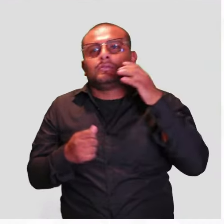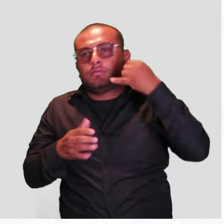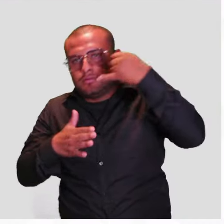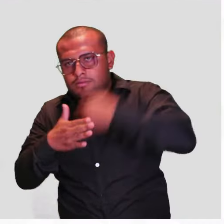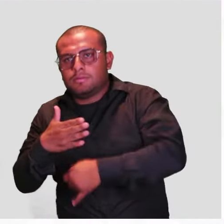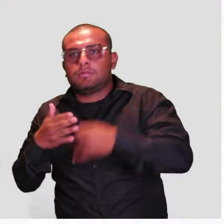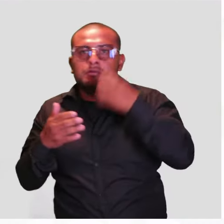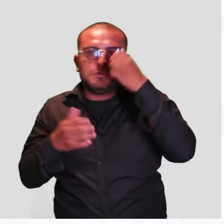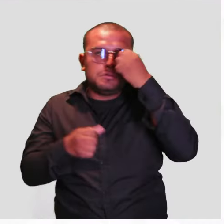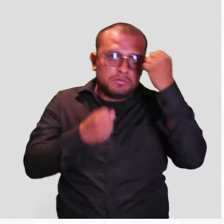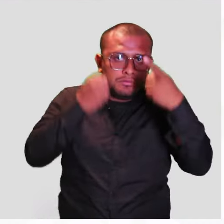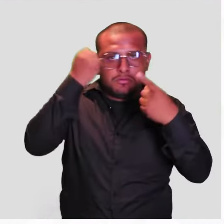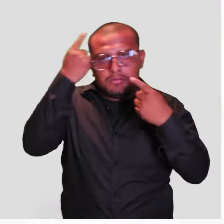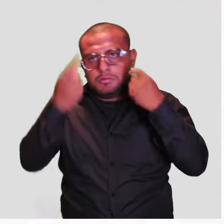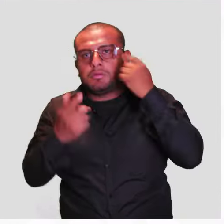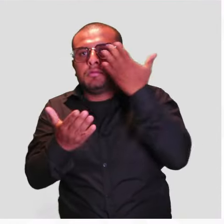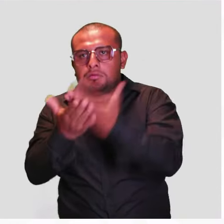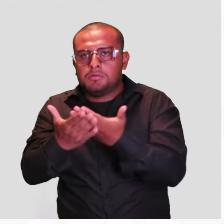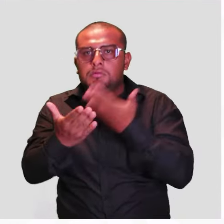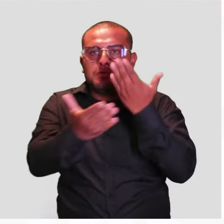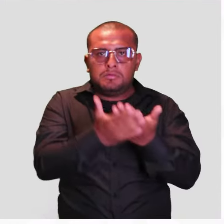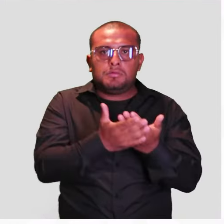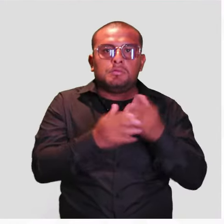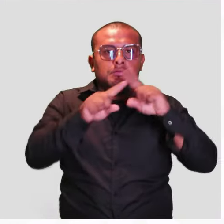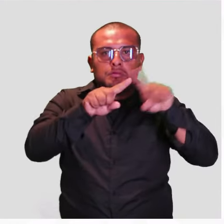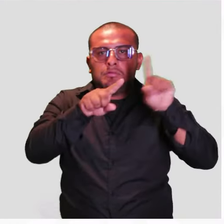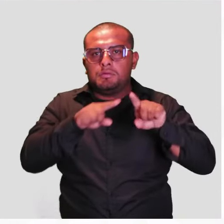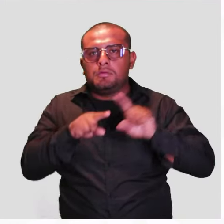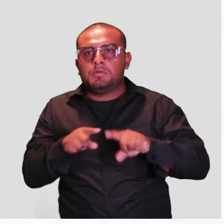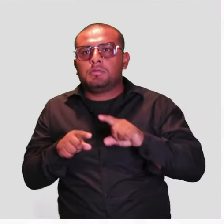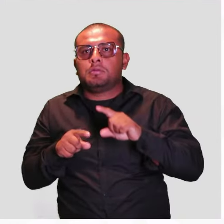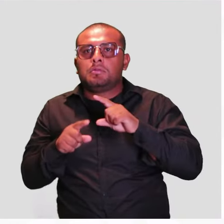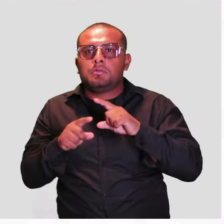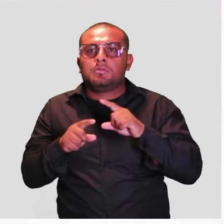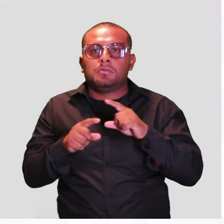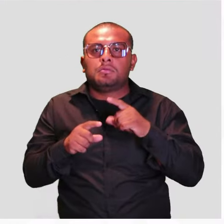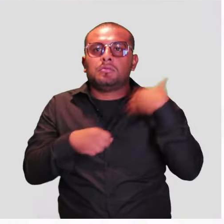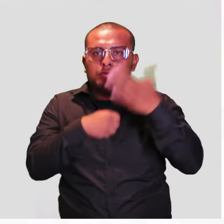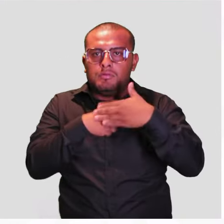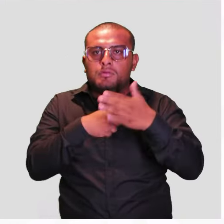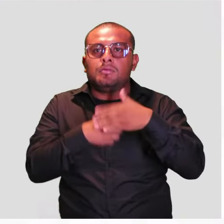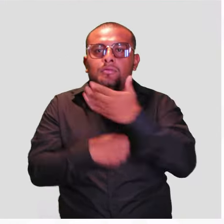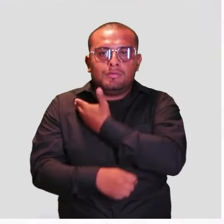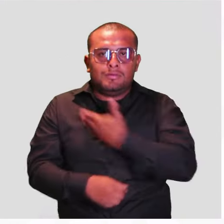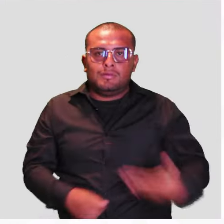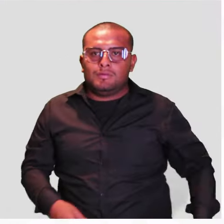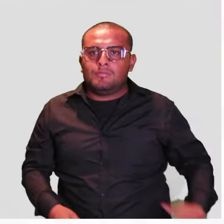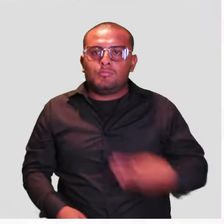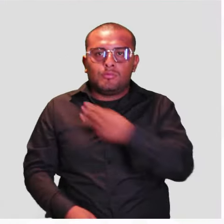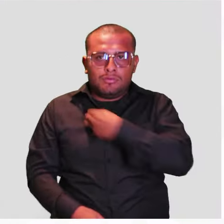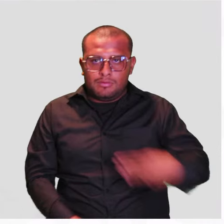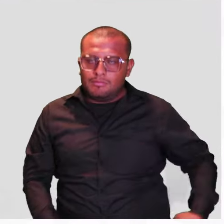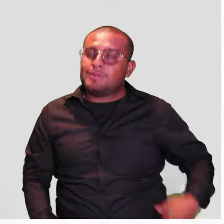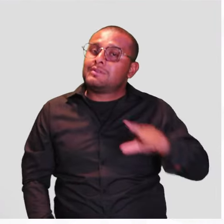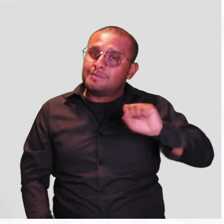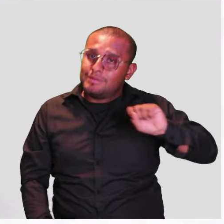de quienes buscan en esta contienda por la presidencia municipal de San Juan del Río. Así es, y